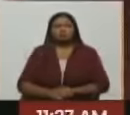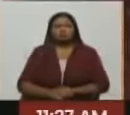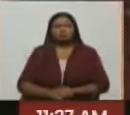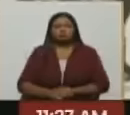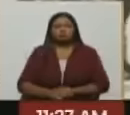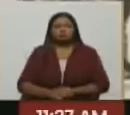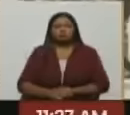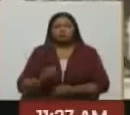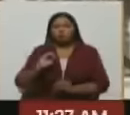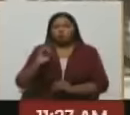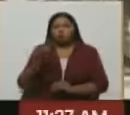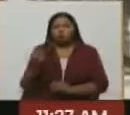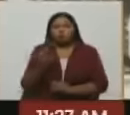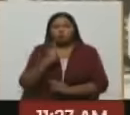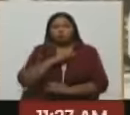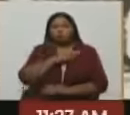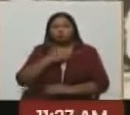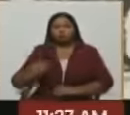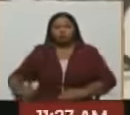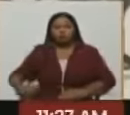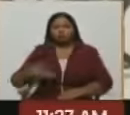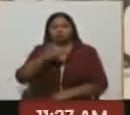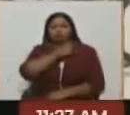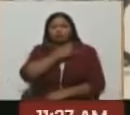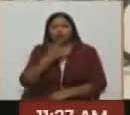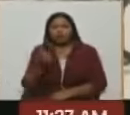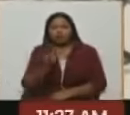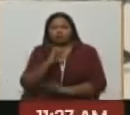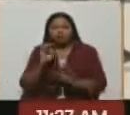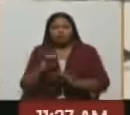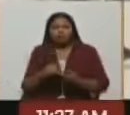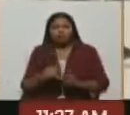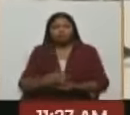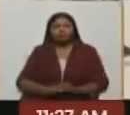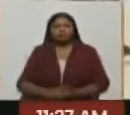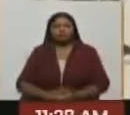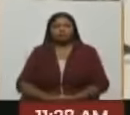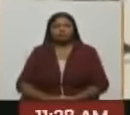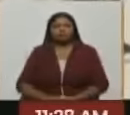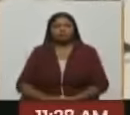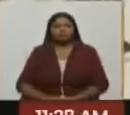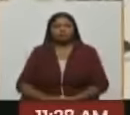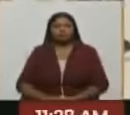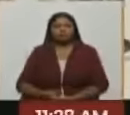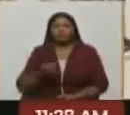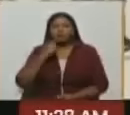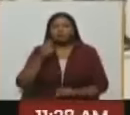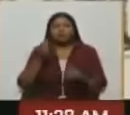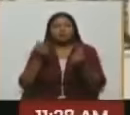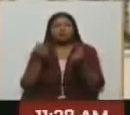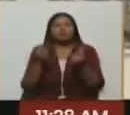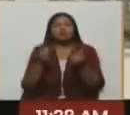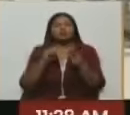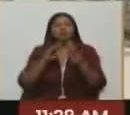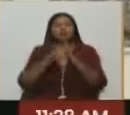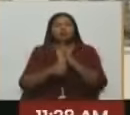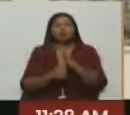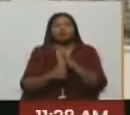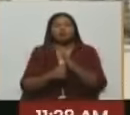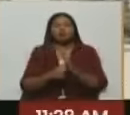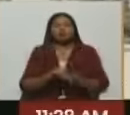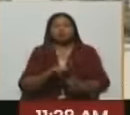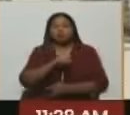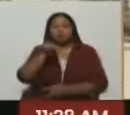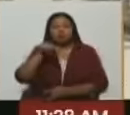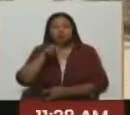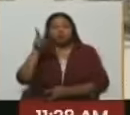o que trató de hacer ver que era presidente hablando con dinero que se robó de